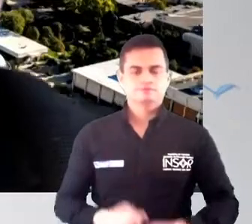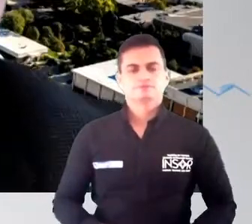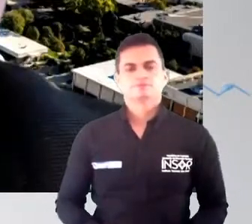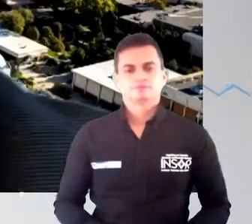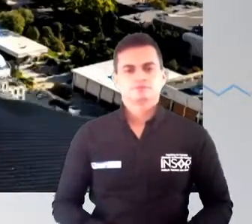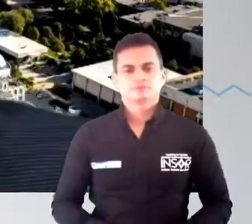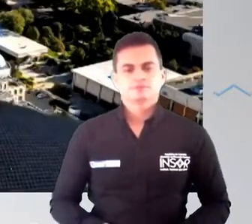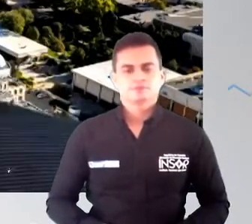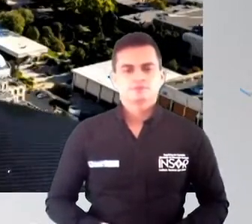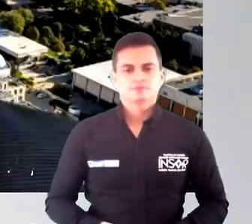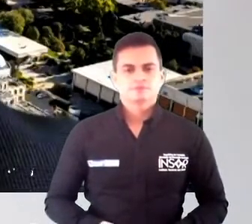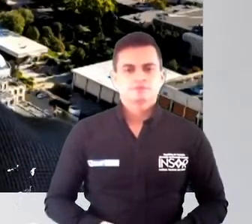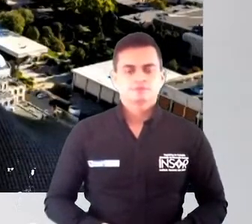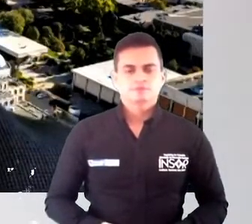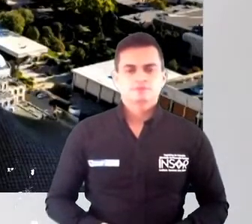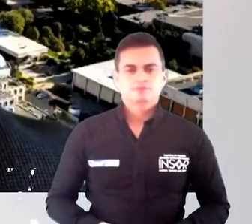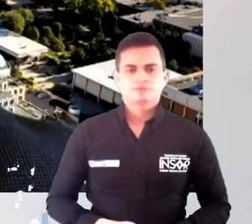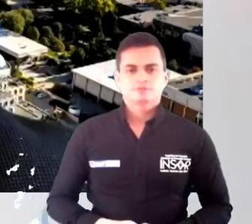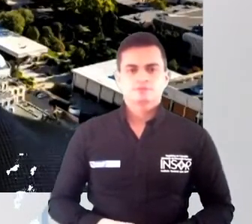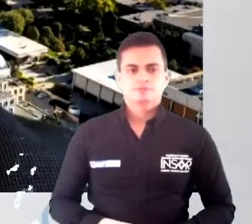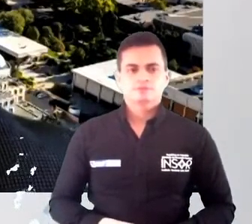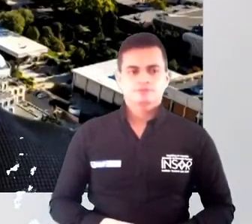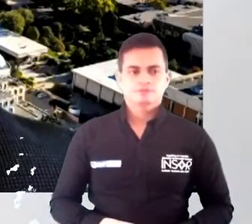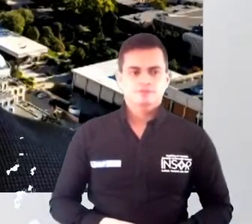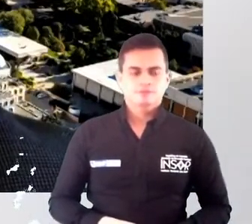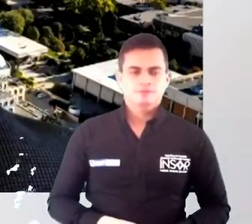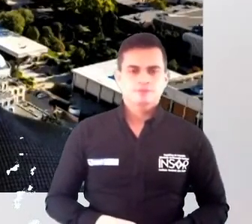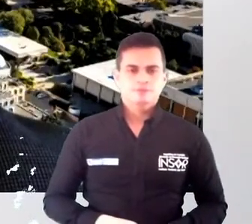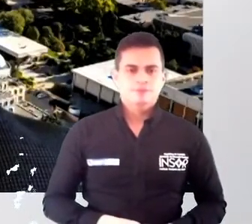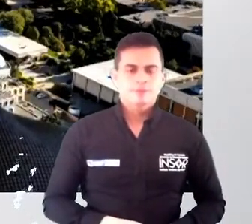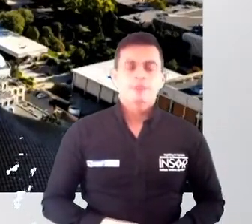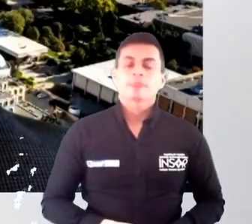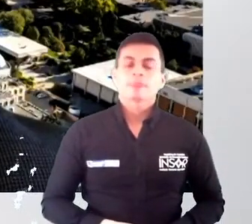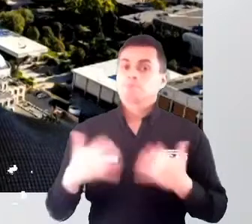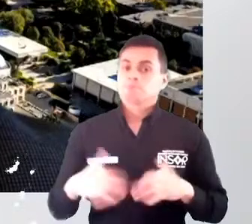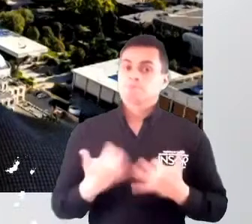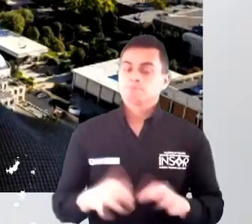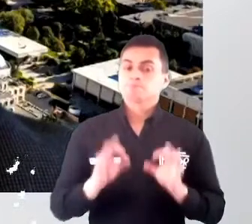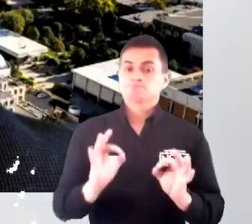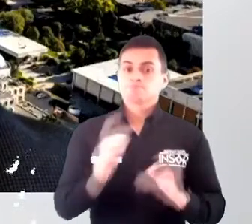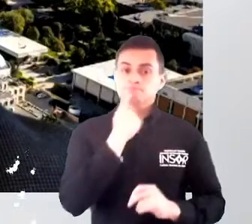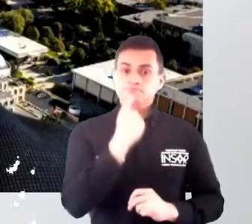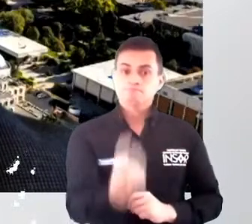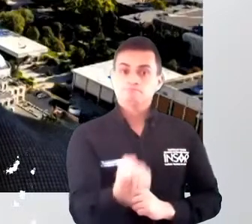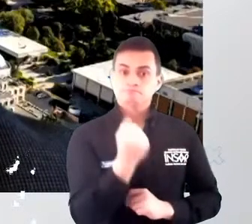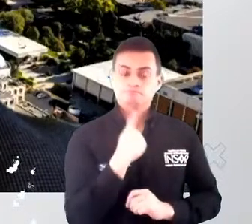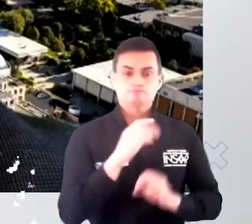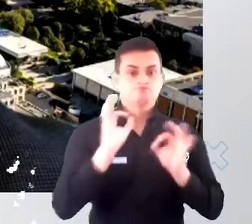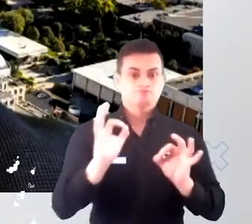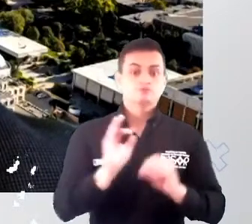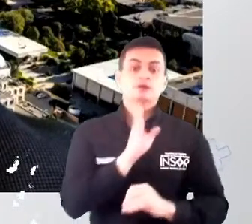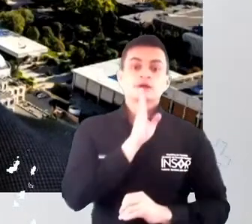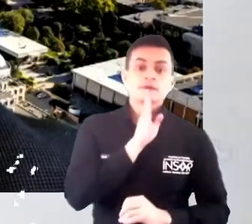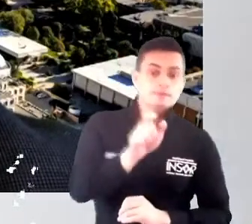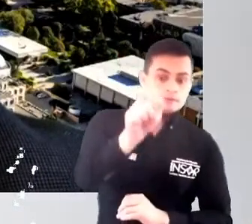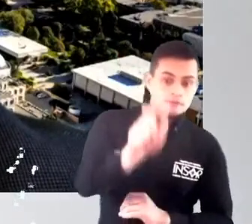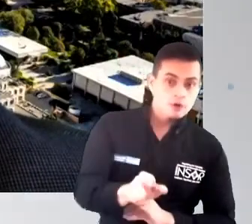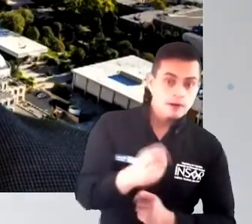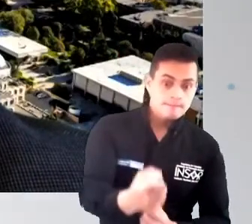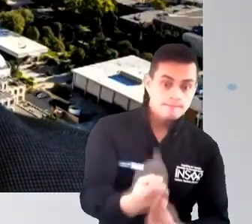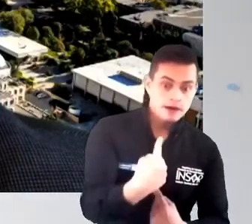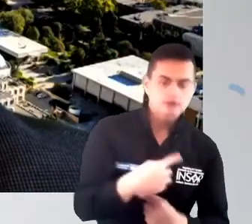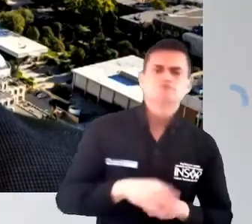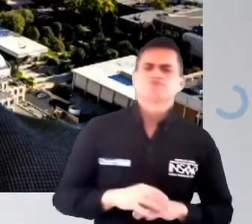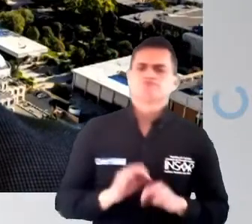So, this is a really great question. Bueno, esto es una muy buena pregunta. ¿Quién la realizó? Muchas gracias por generarla.